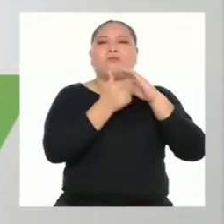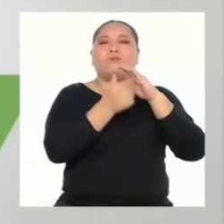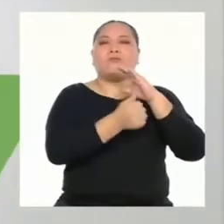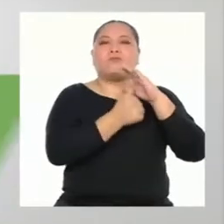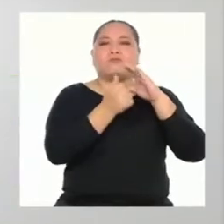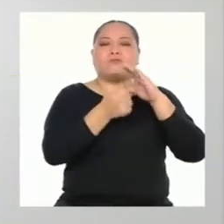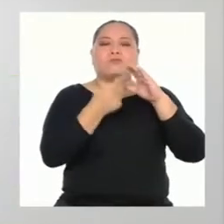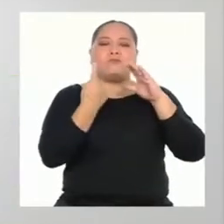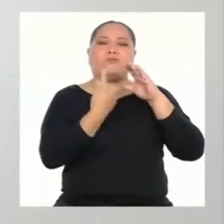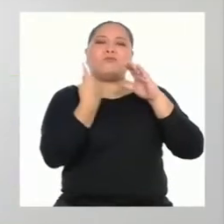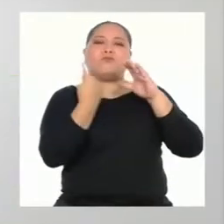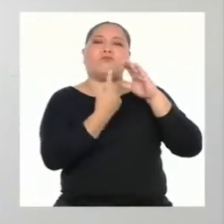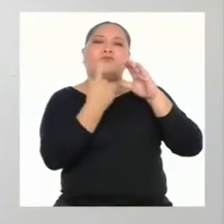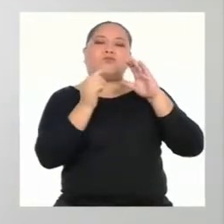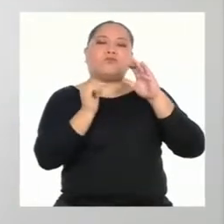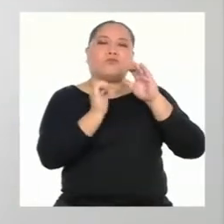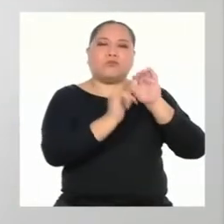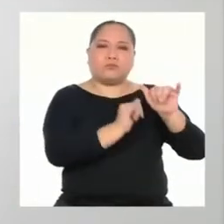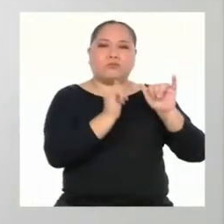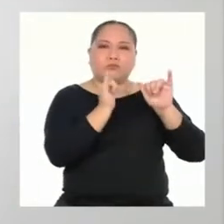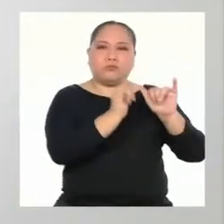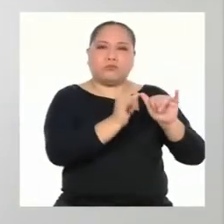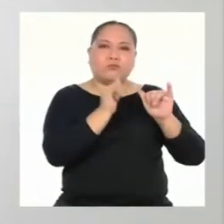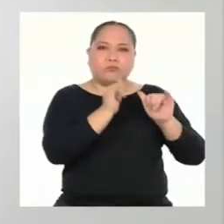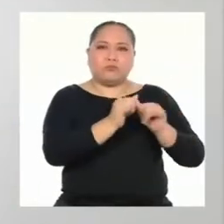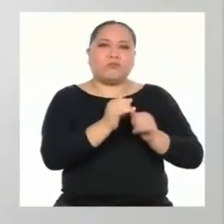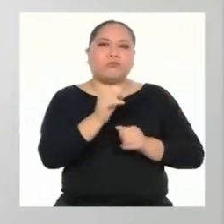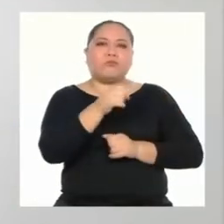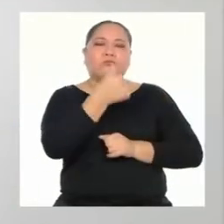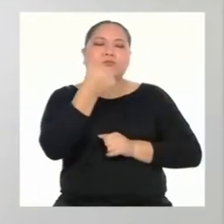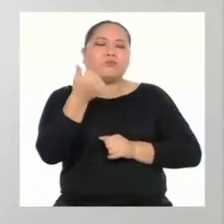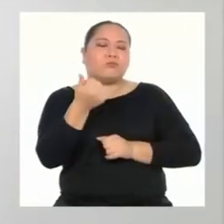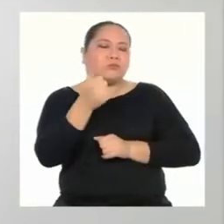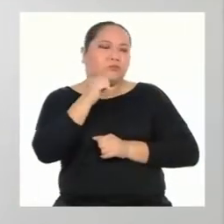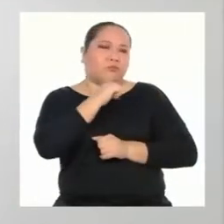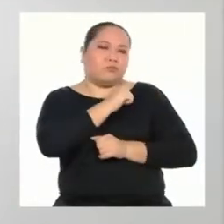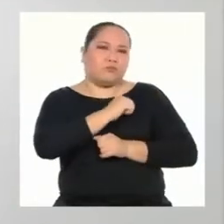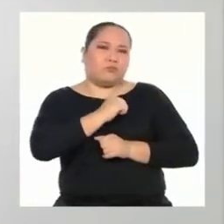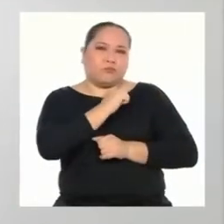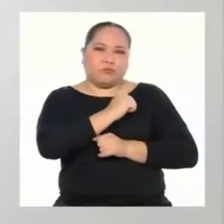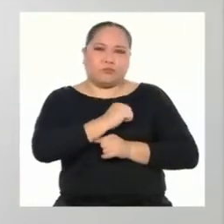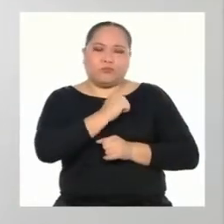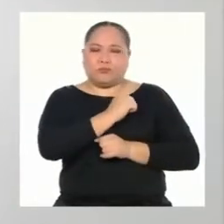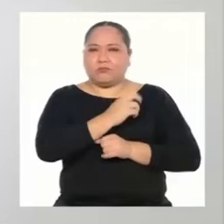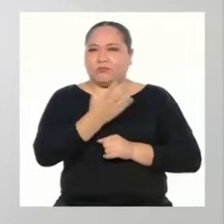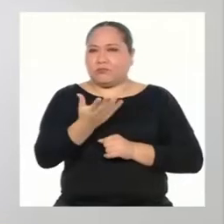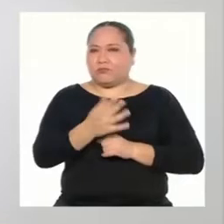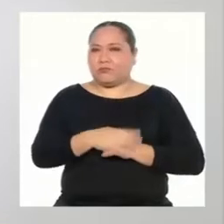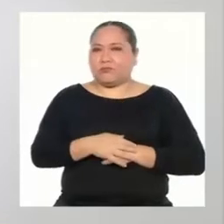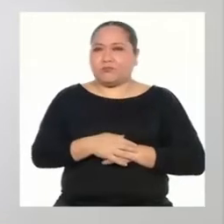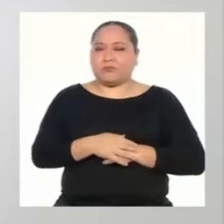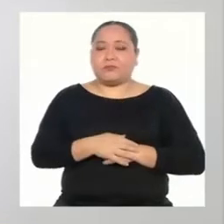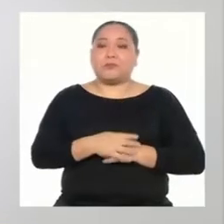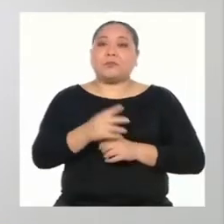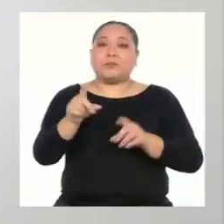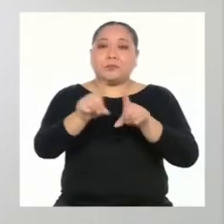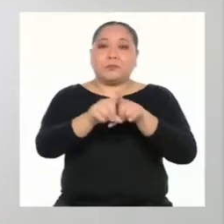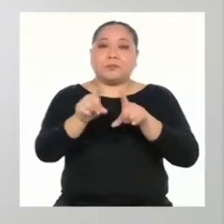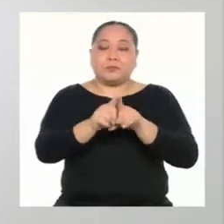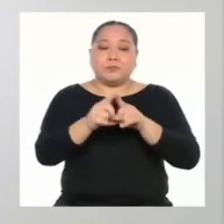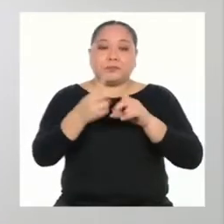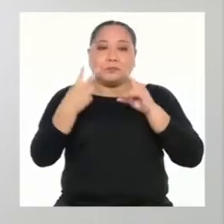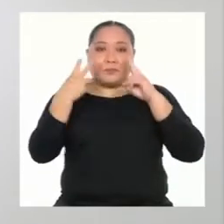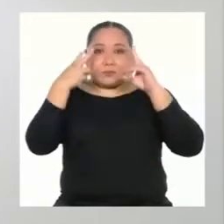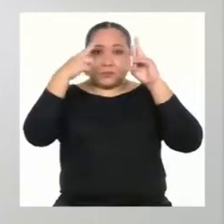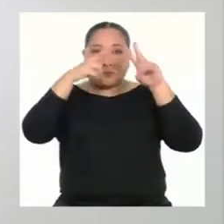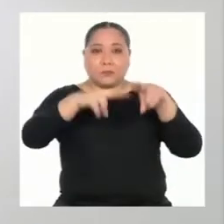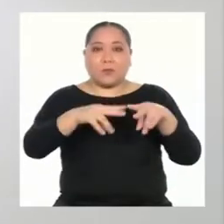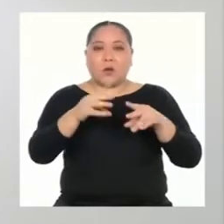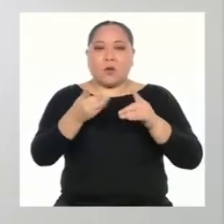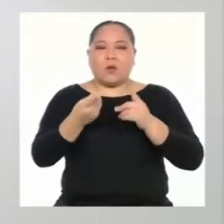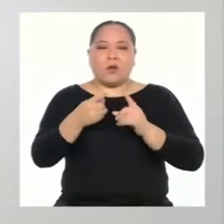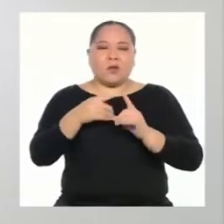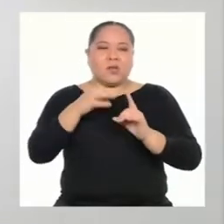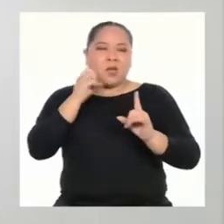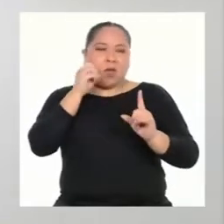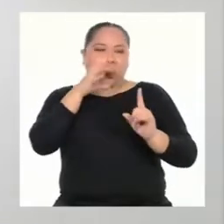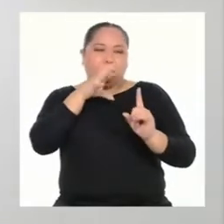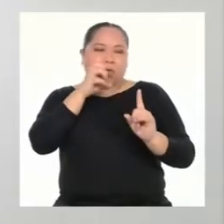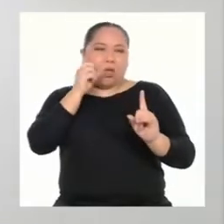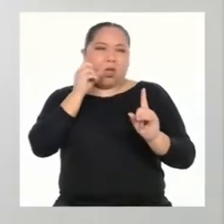persona contra su voluntad a través de ciertas actitudes o acciones. También está presente cuando se